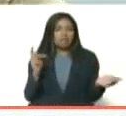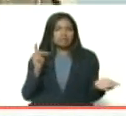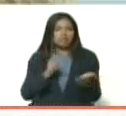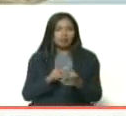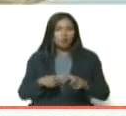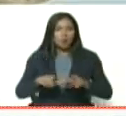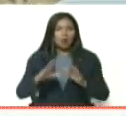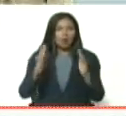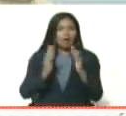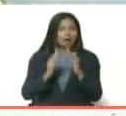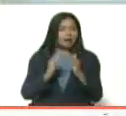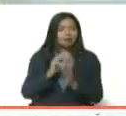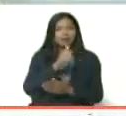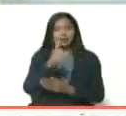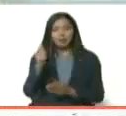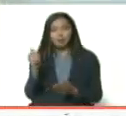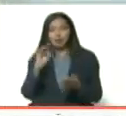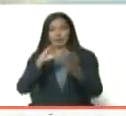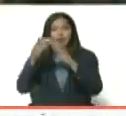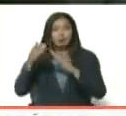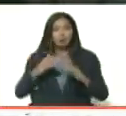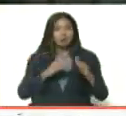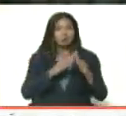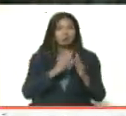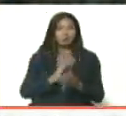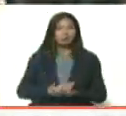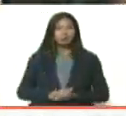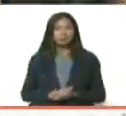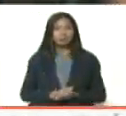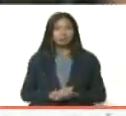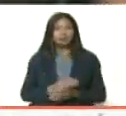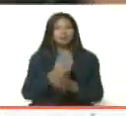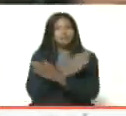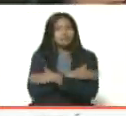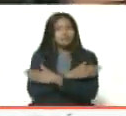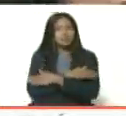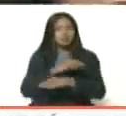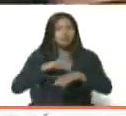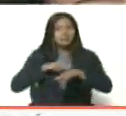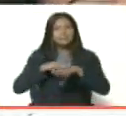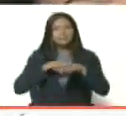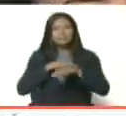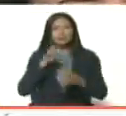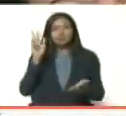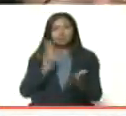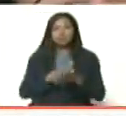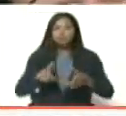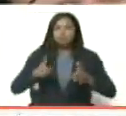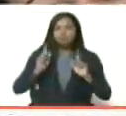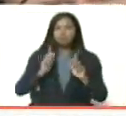la casa, llegan a la comunidad. Lo felicito, ministro. ¡Cúmplase!